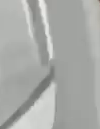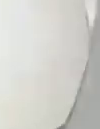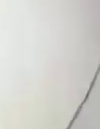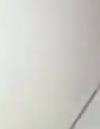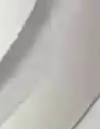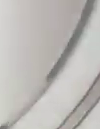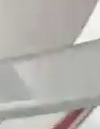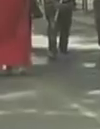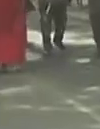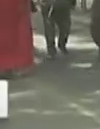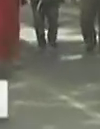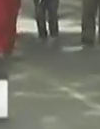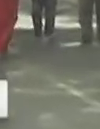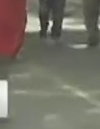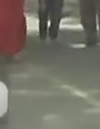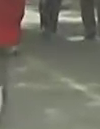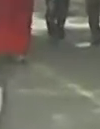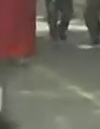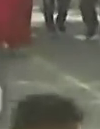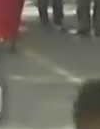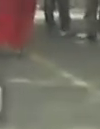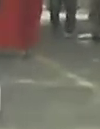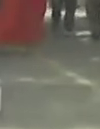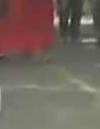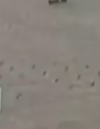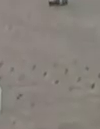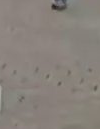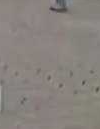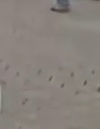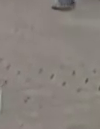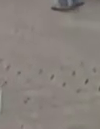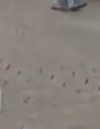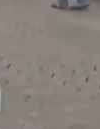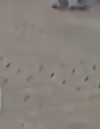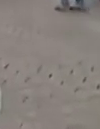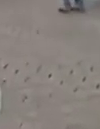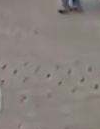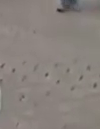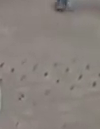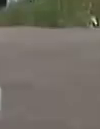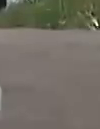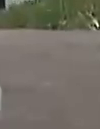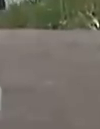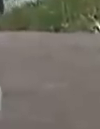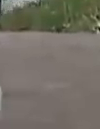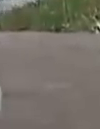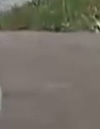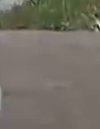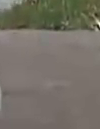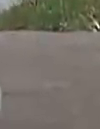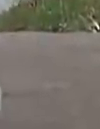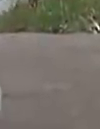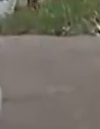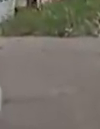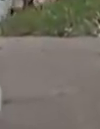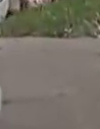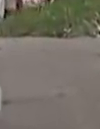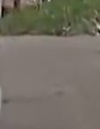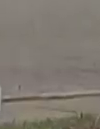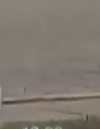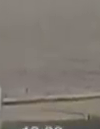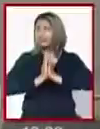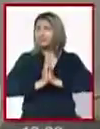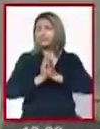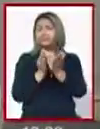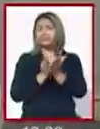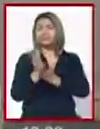En instantes, obreros se alistan para realizar una masiva marcha a nivel nacional por el 1 de mayo. Piden